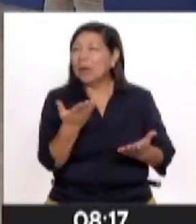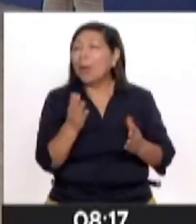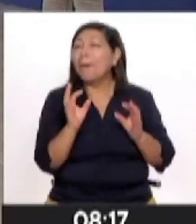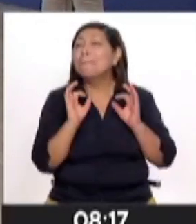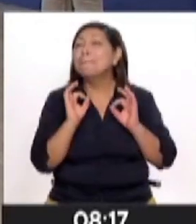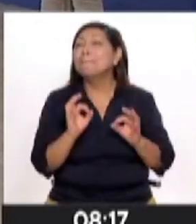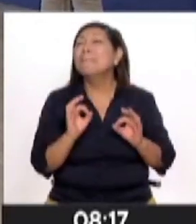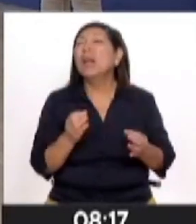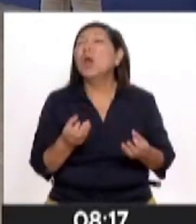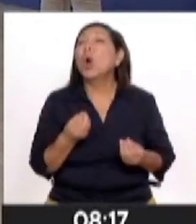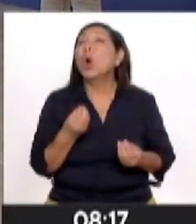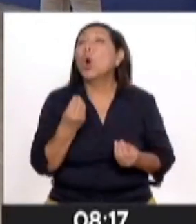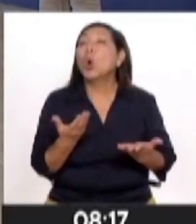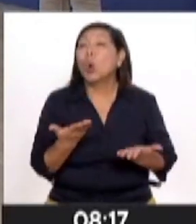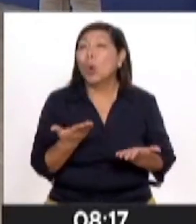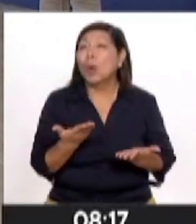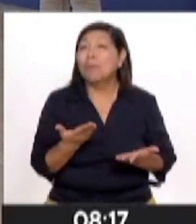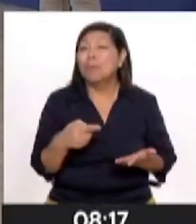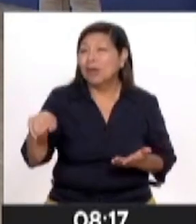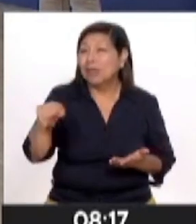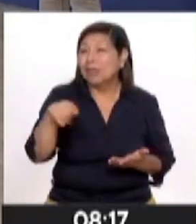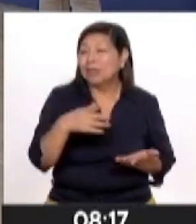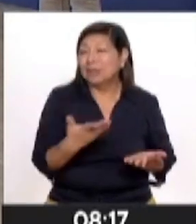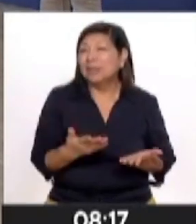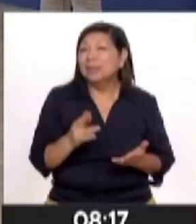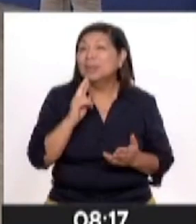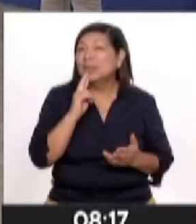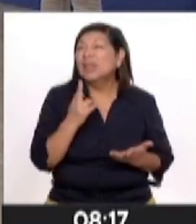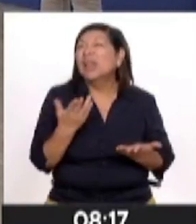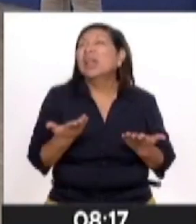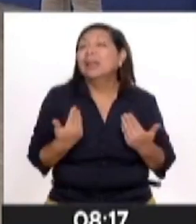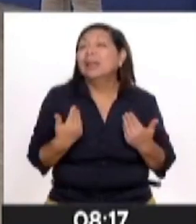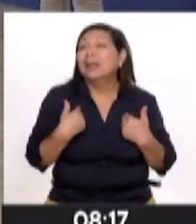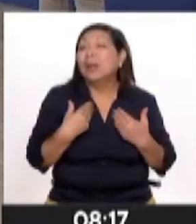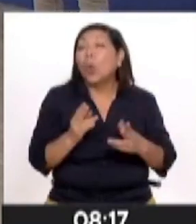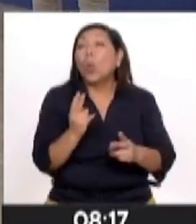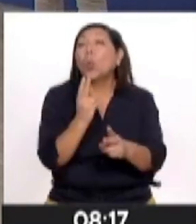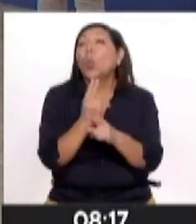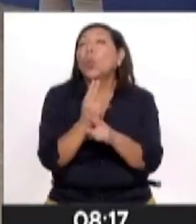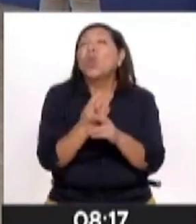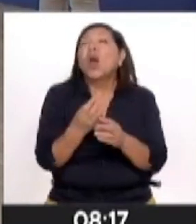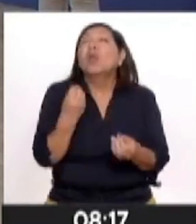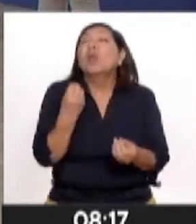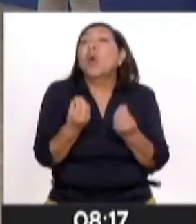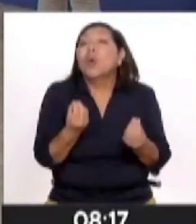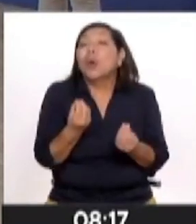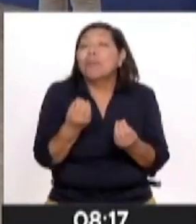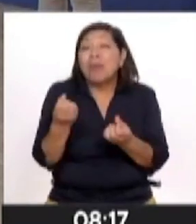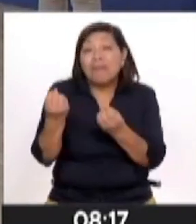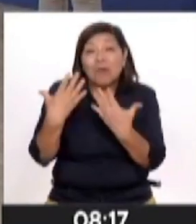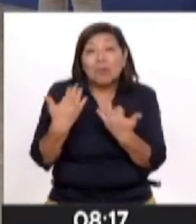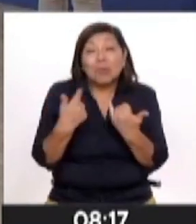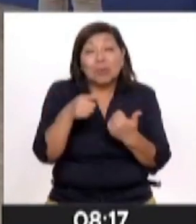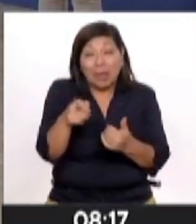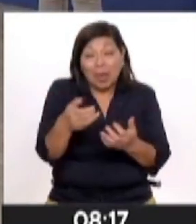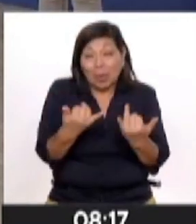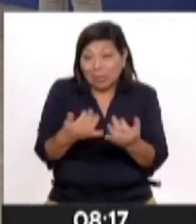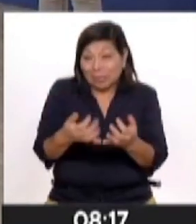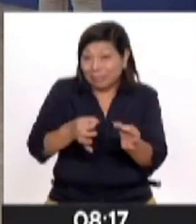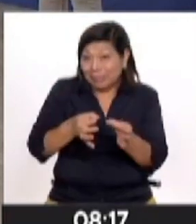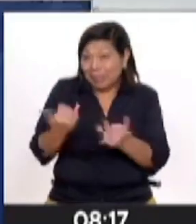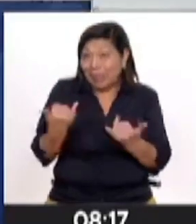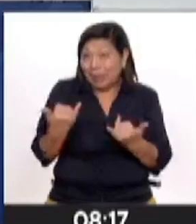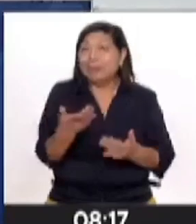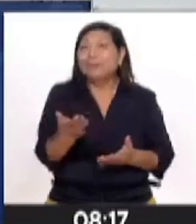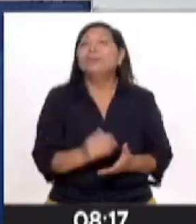peligro, para interpretar este nivel de peligro, ¿a qué responde? ¿A qué tenemos que tener cuidado tras la información importante que usted nos está dando?